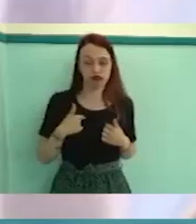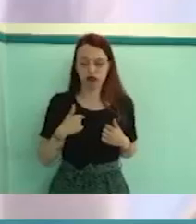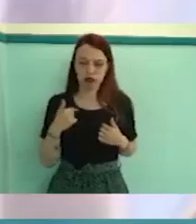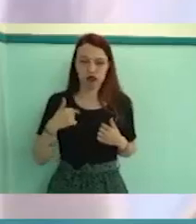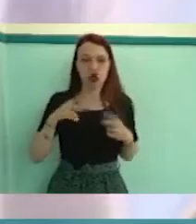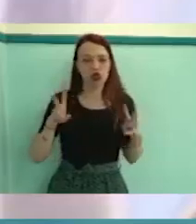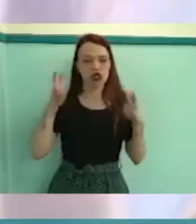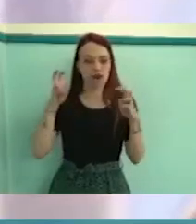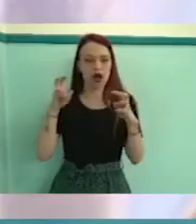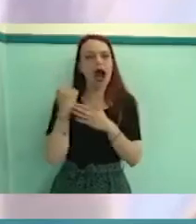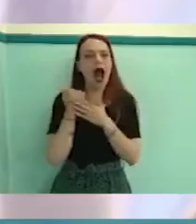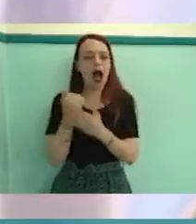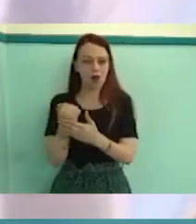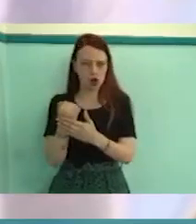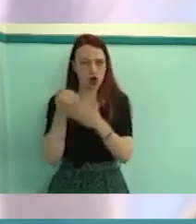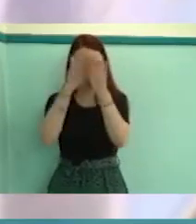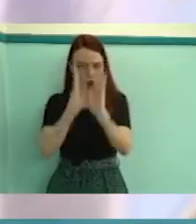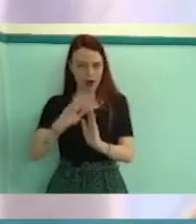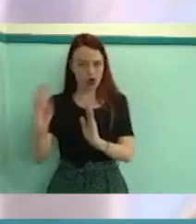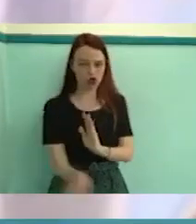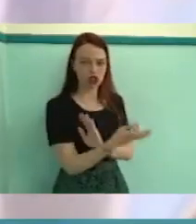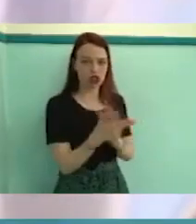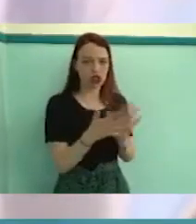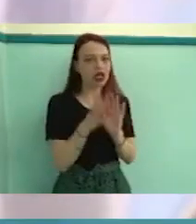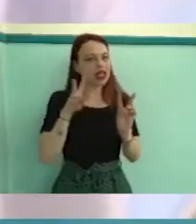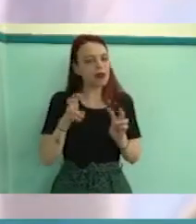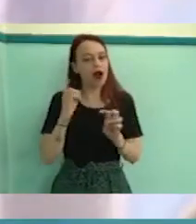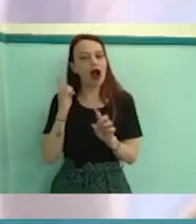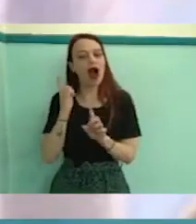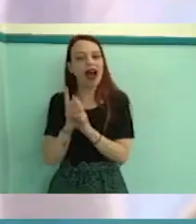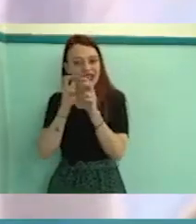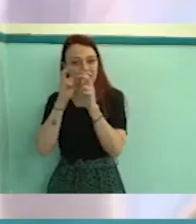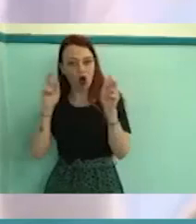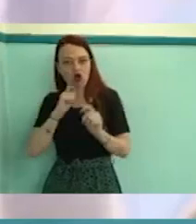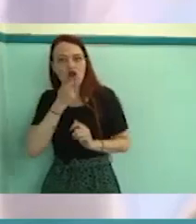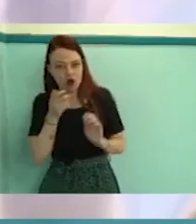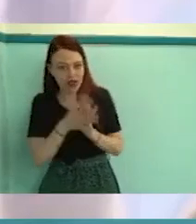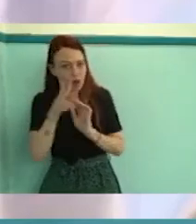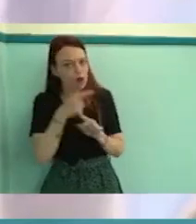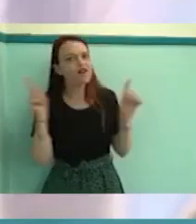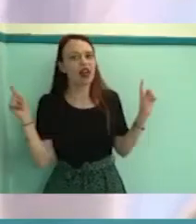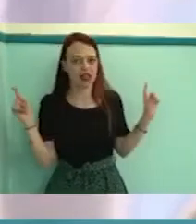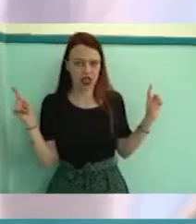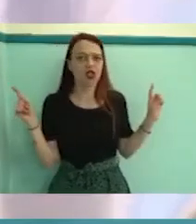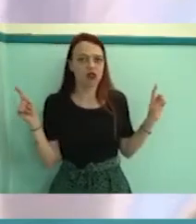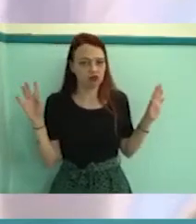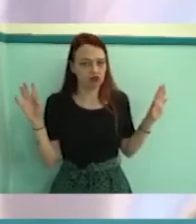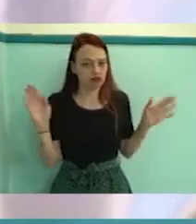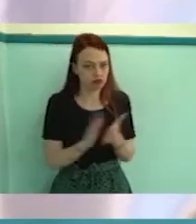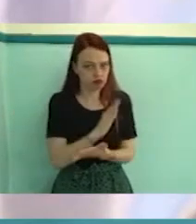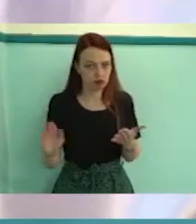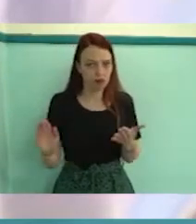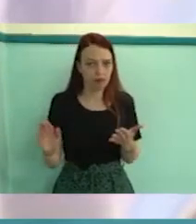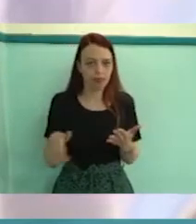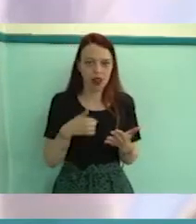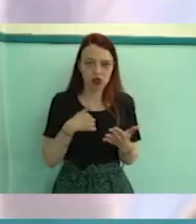Body positive y del movimiento antig gordo fobia que son cosas distintas también me gustaría recalcar eso porque a veces se nos mete en el mismo saco y no es así entonces yo